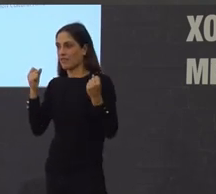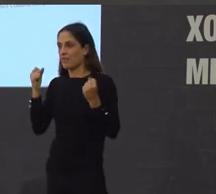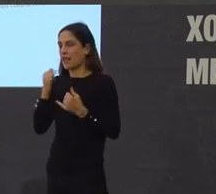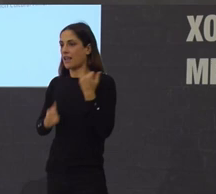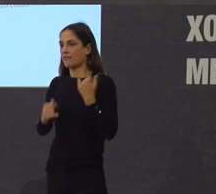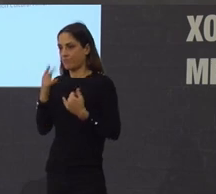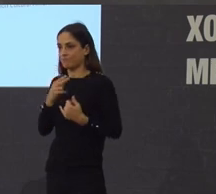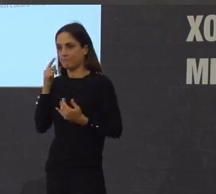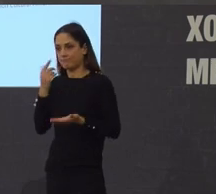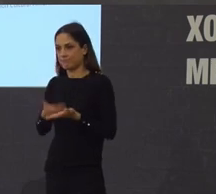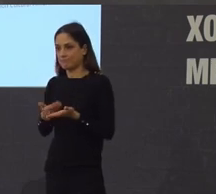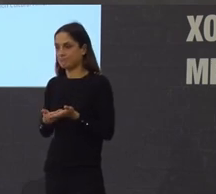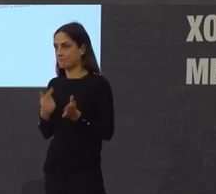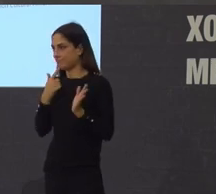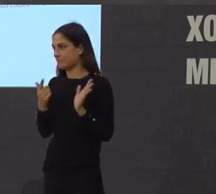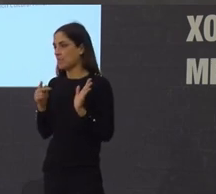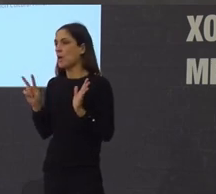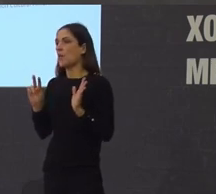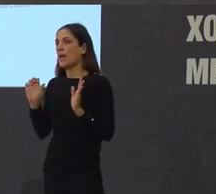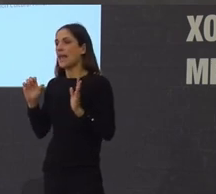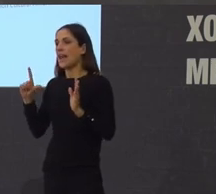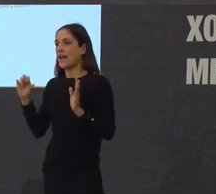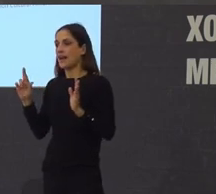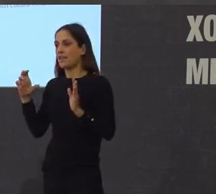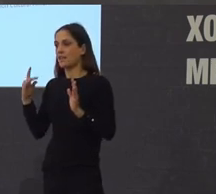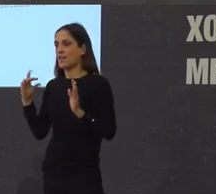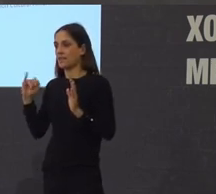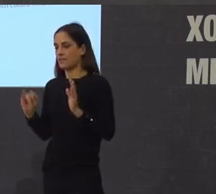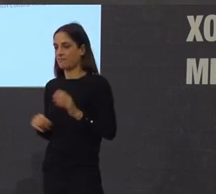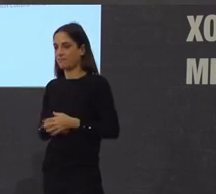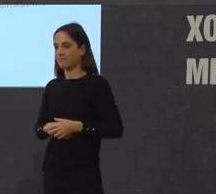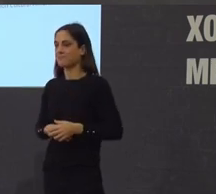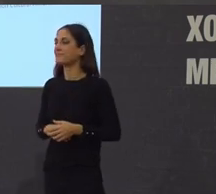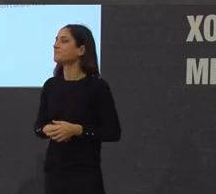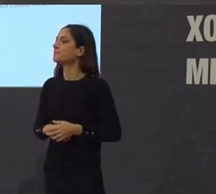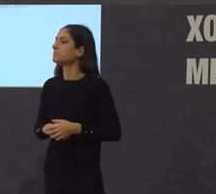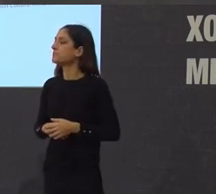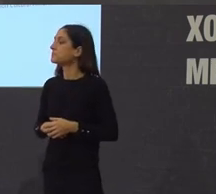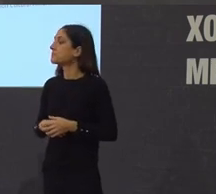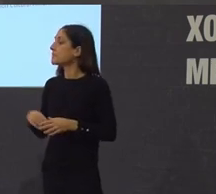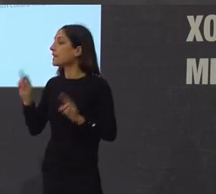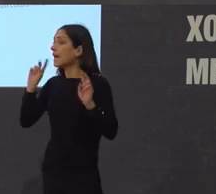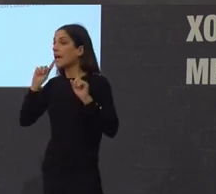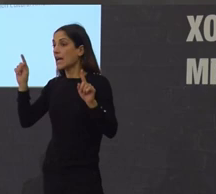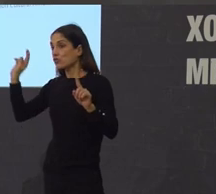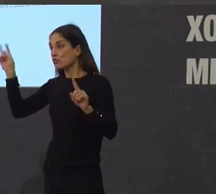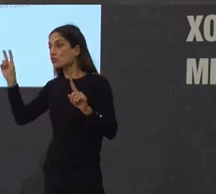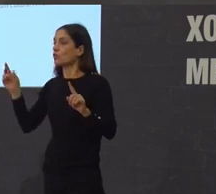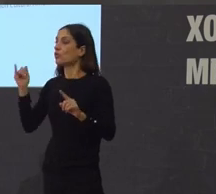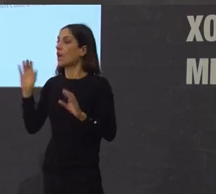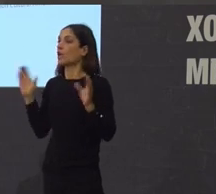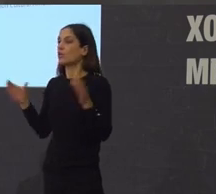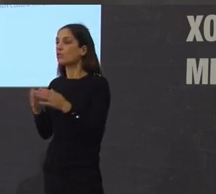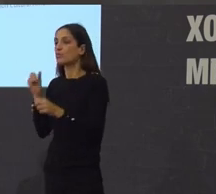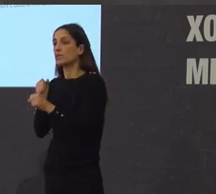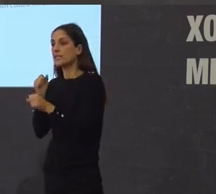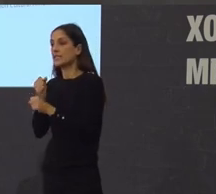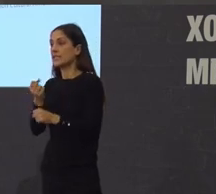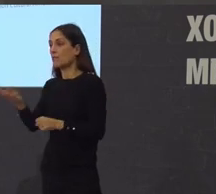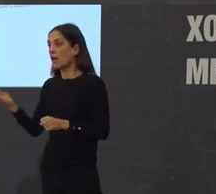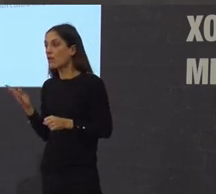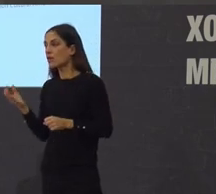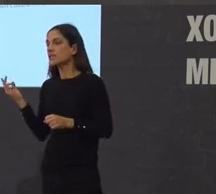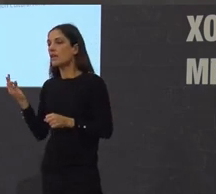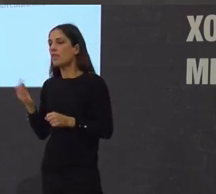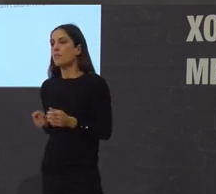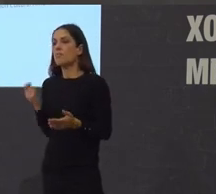velarde no en otros casos hay un grupos de trabajadores que tengan que pagar parte de su